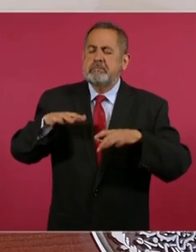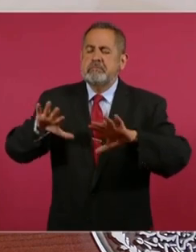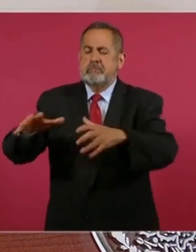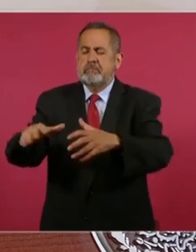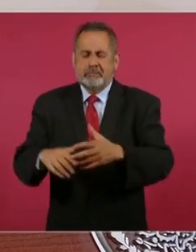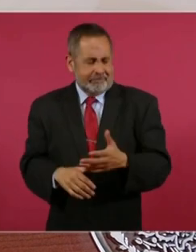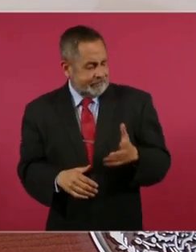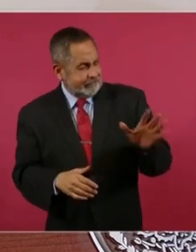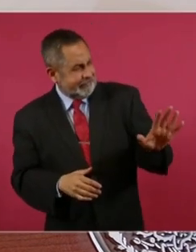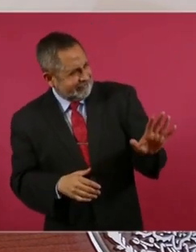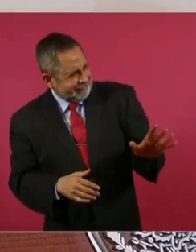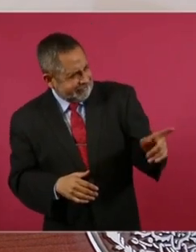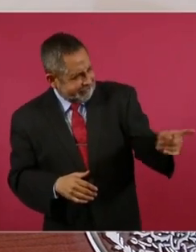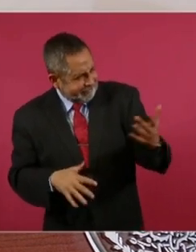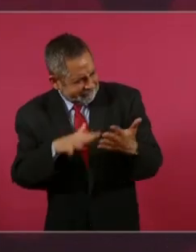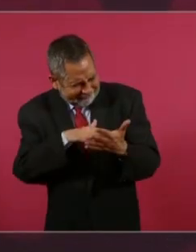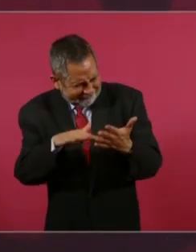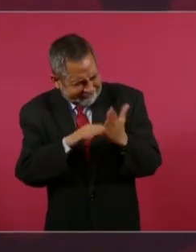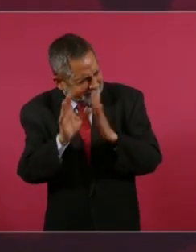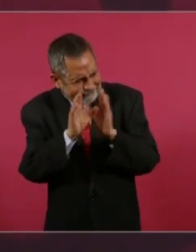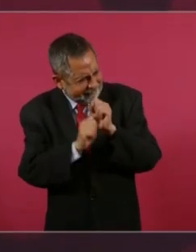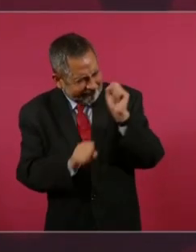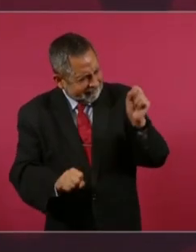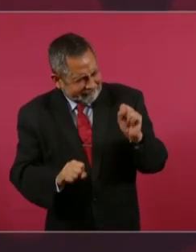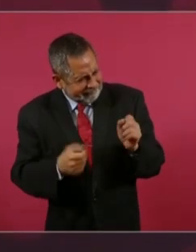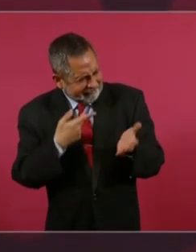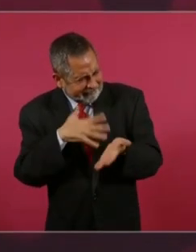Pero es que nunca he leído la Constitución,